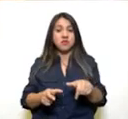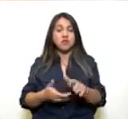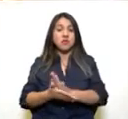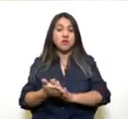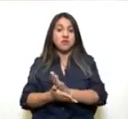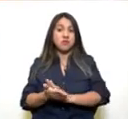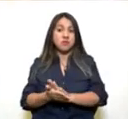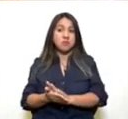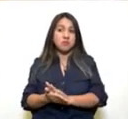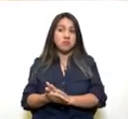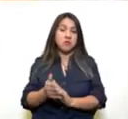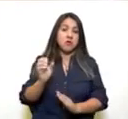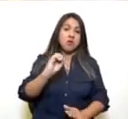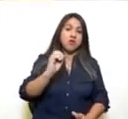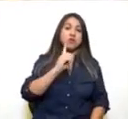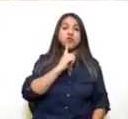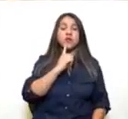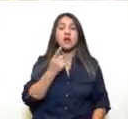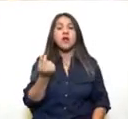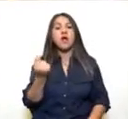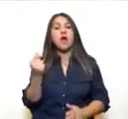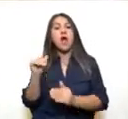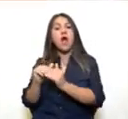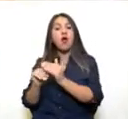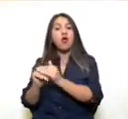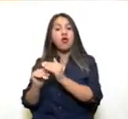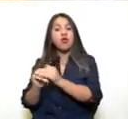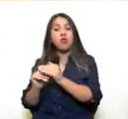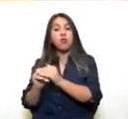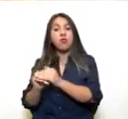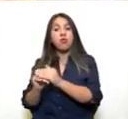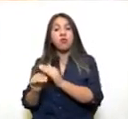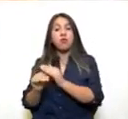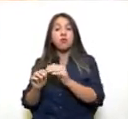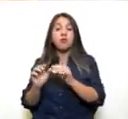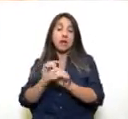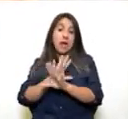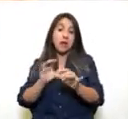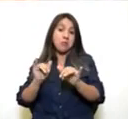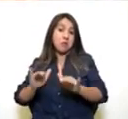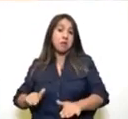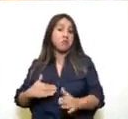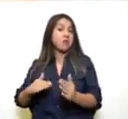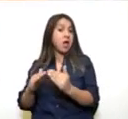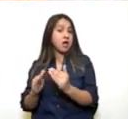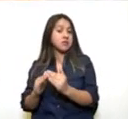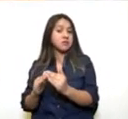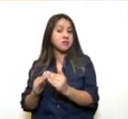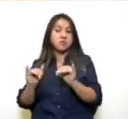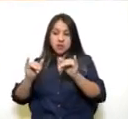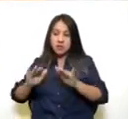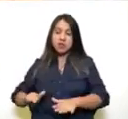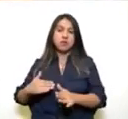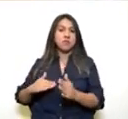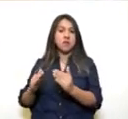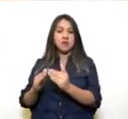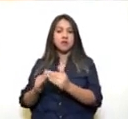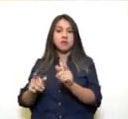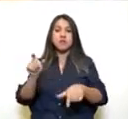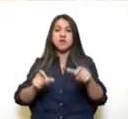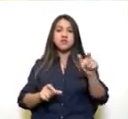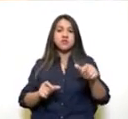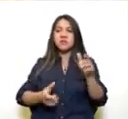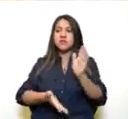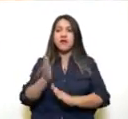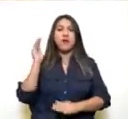o tuviera ahorros la gente se quedaría en sus casas se quedaría en su casa la gente está